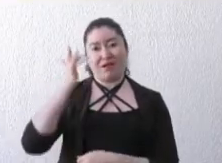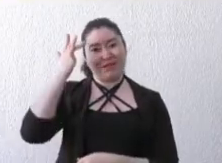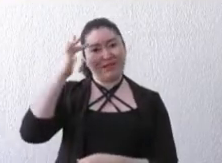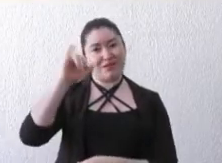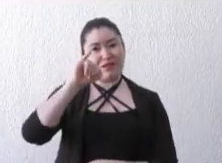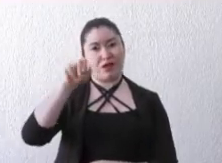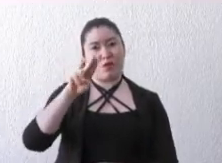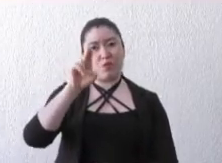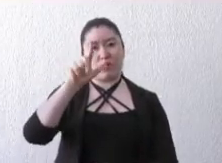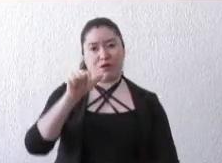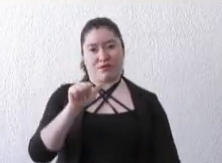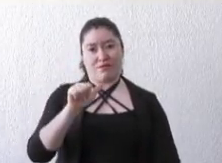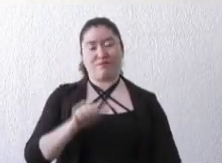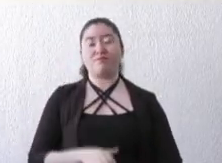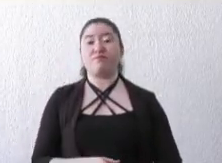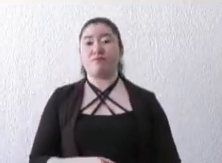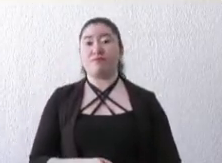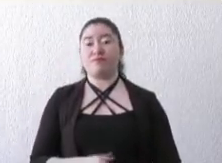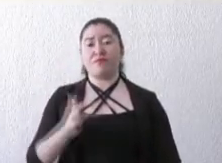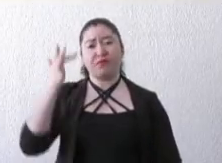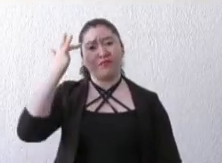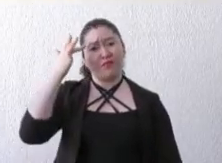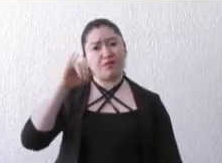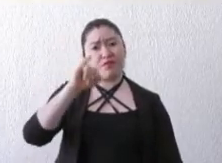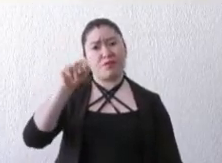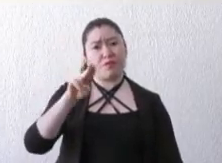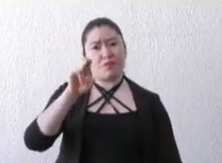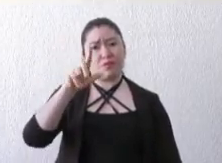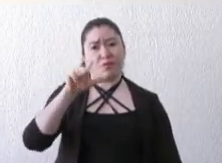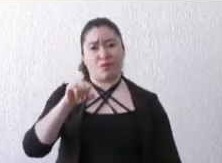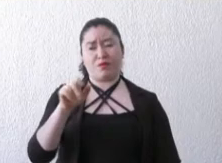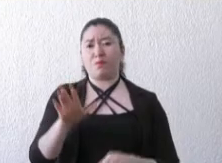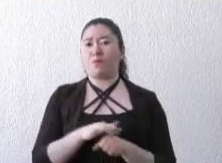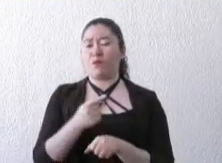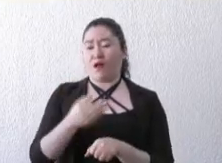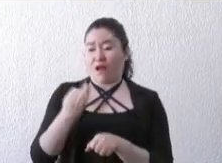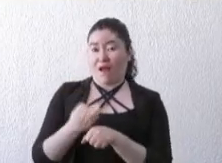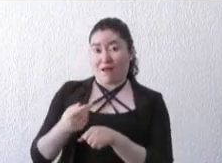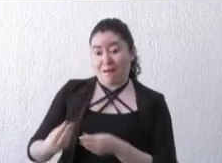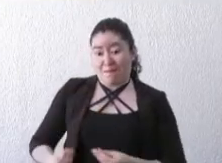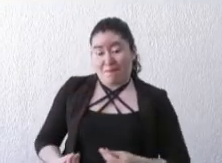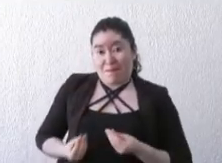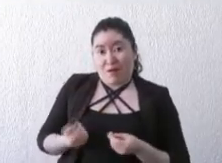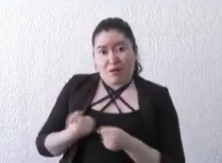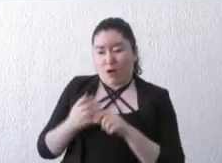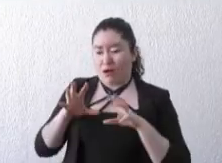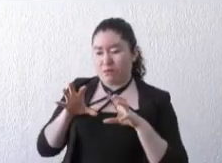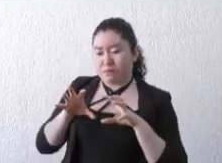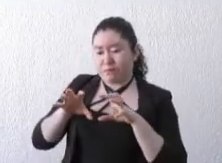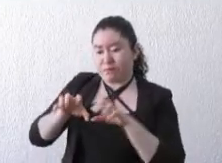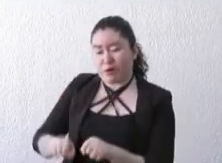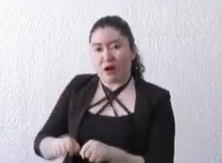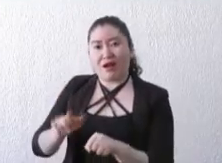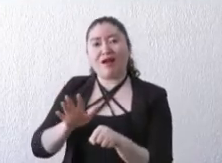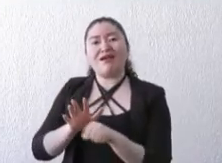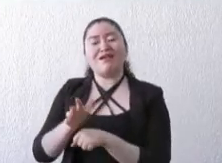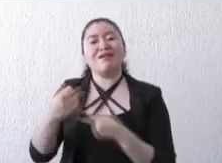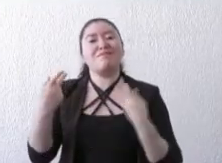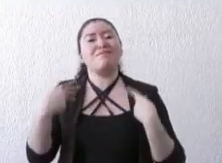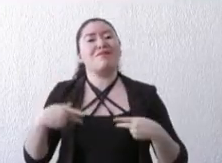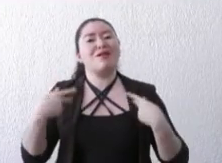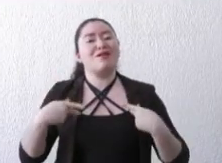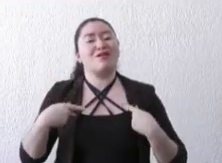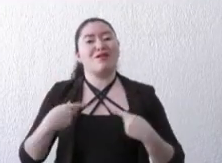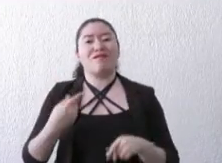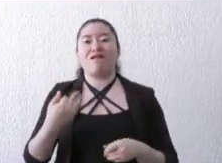Santa Julia está identificado porque aquí vivió y aquí capturaron al tigre de Santa Julia. Sí, en este